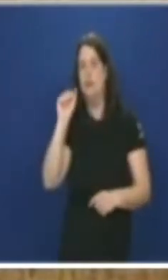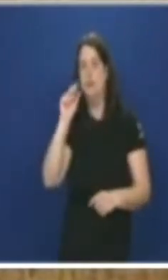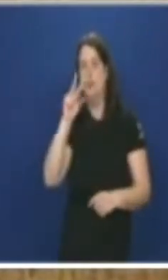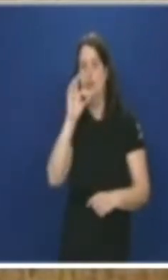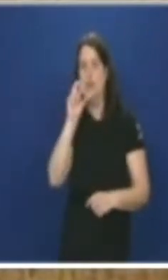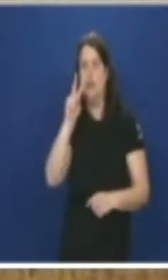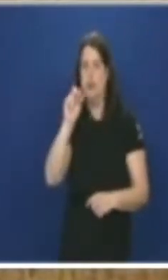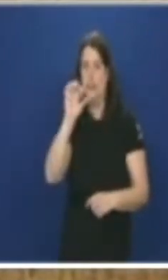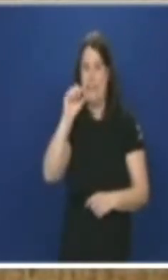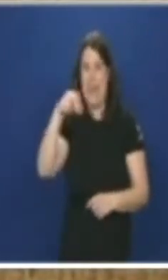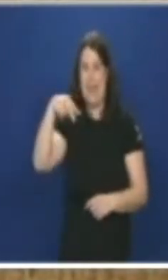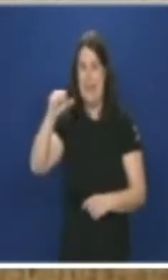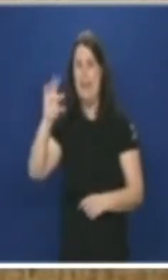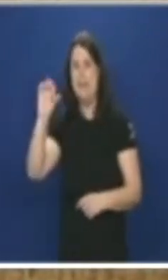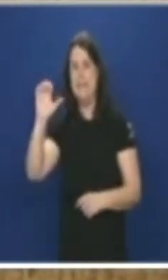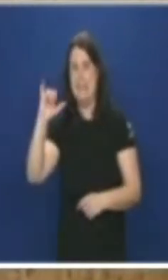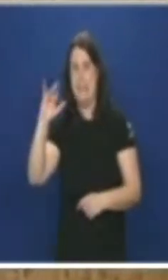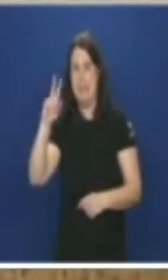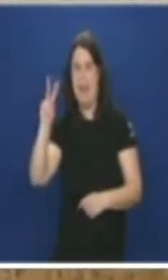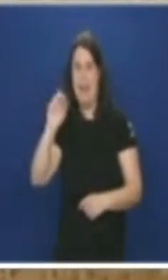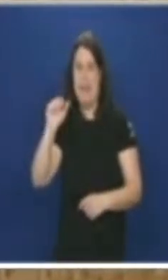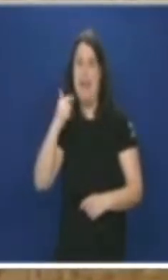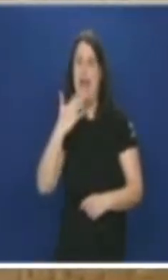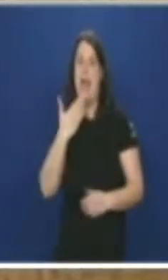a todos pola súa asistencia e pasen un bo día.